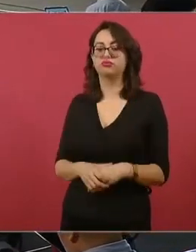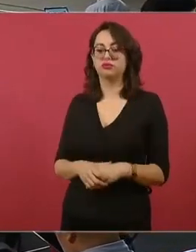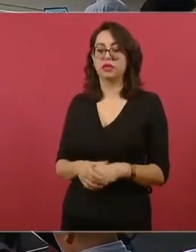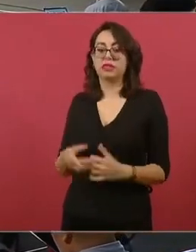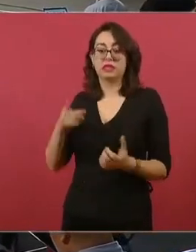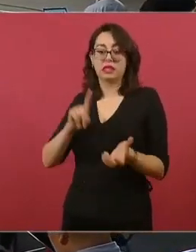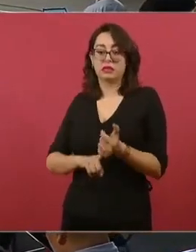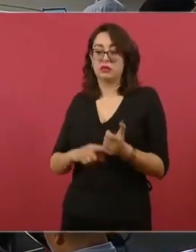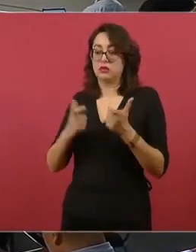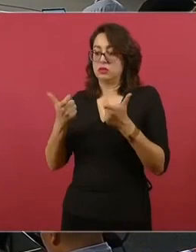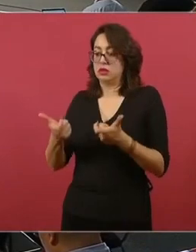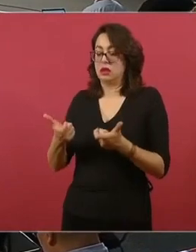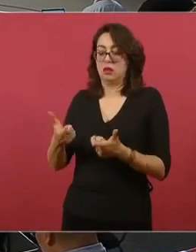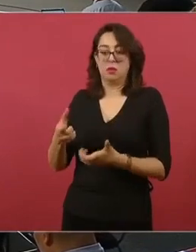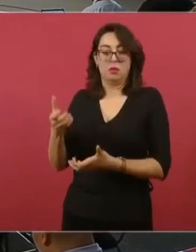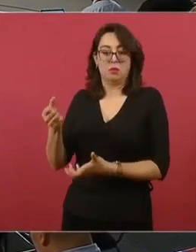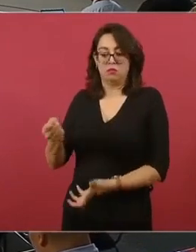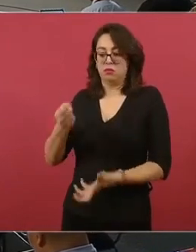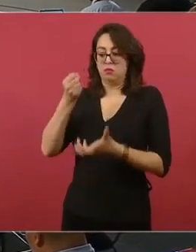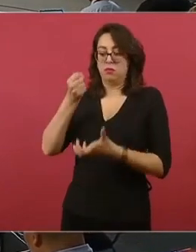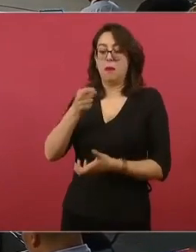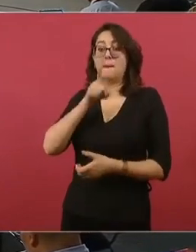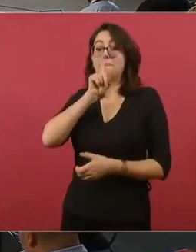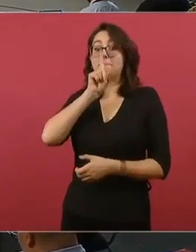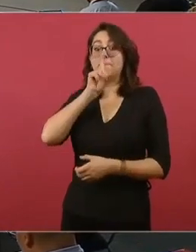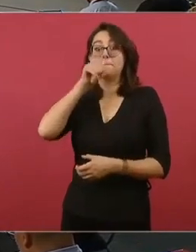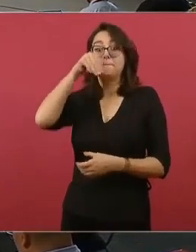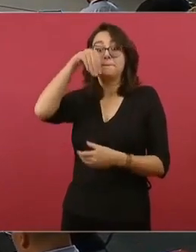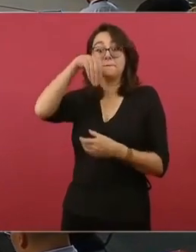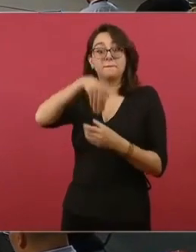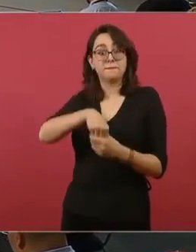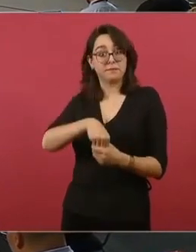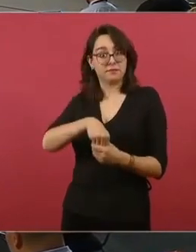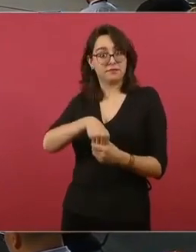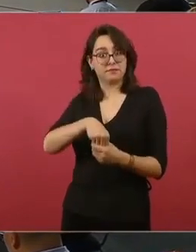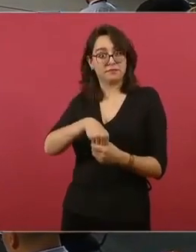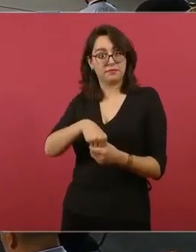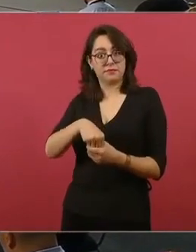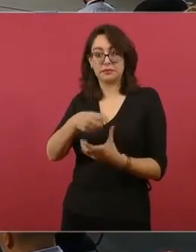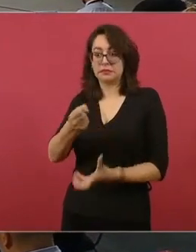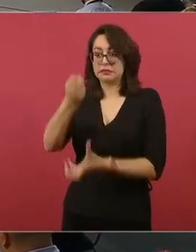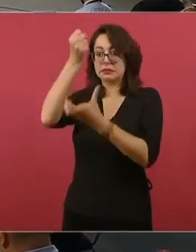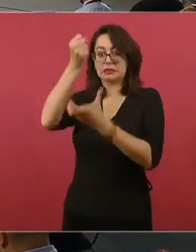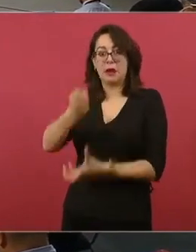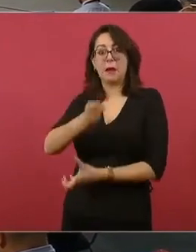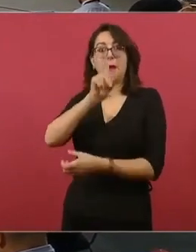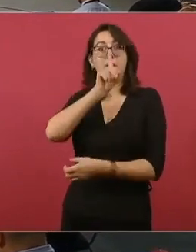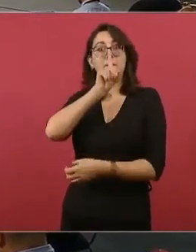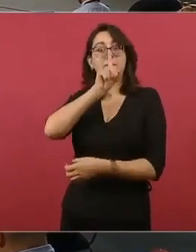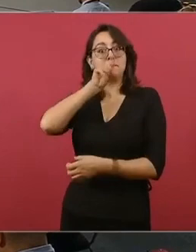secreta, porque existía una partida secreta.